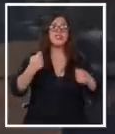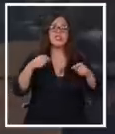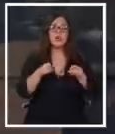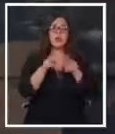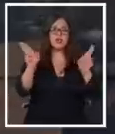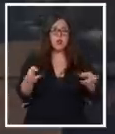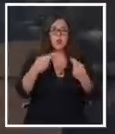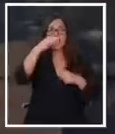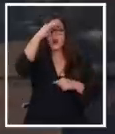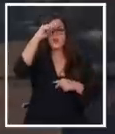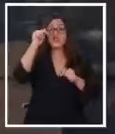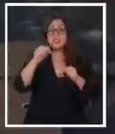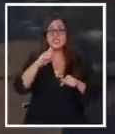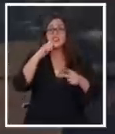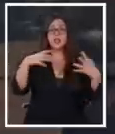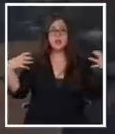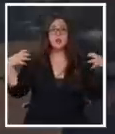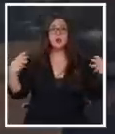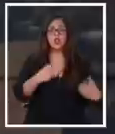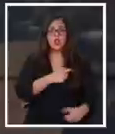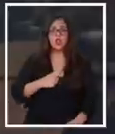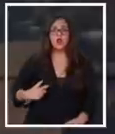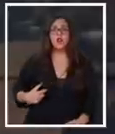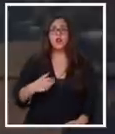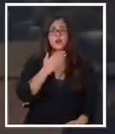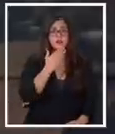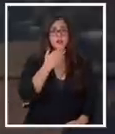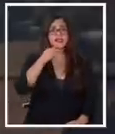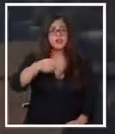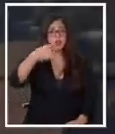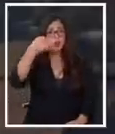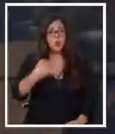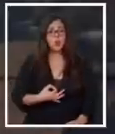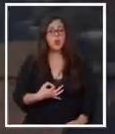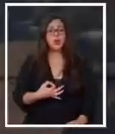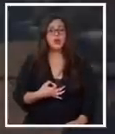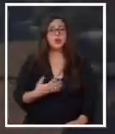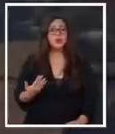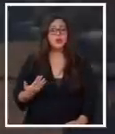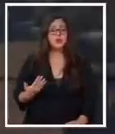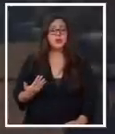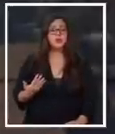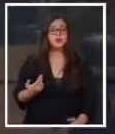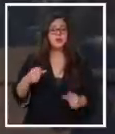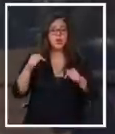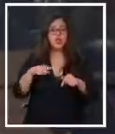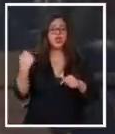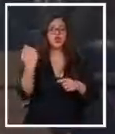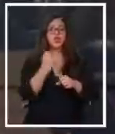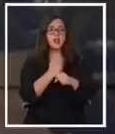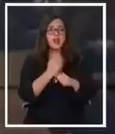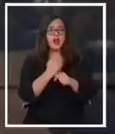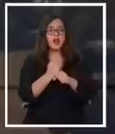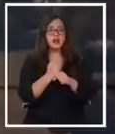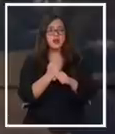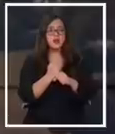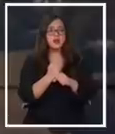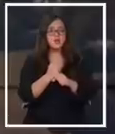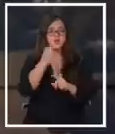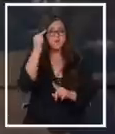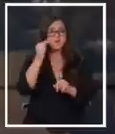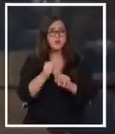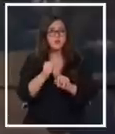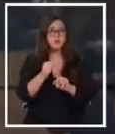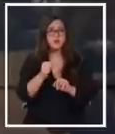reconstituir la confianza y en eso hay una responsabilidad el gobierno también y eso es justamente lo que hoy día estamos trabajando en otra dirección pero